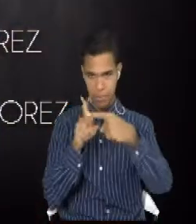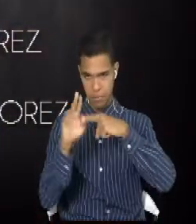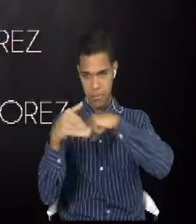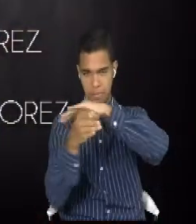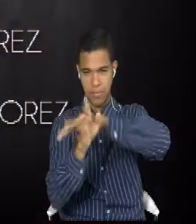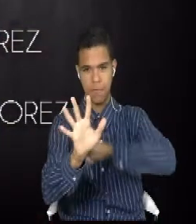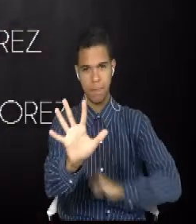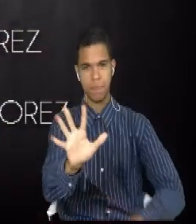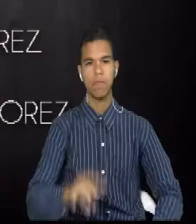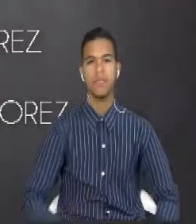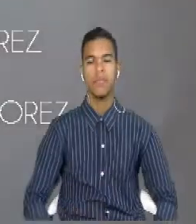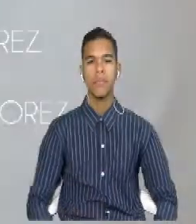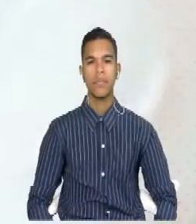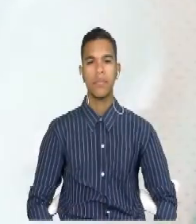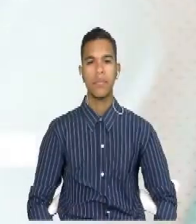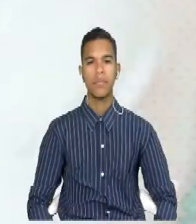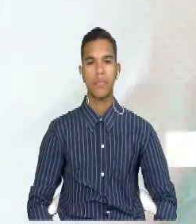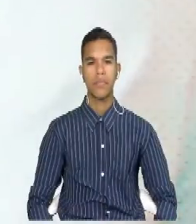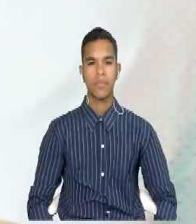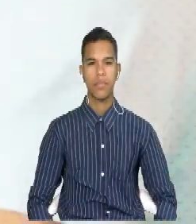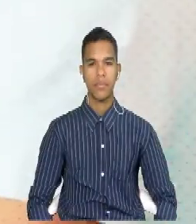volvemos.